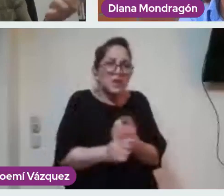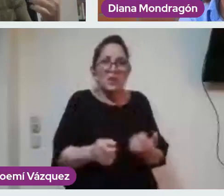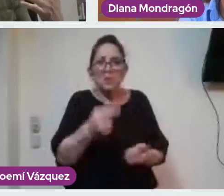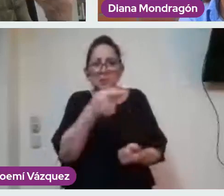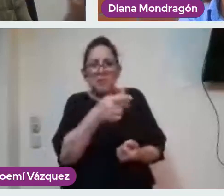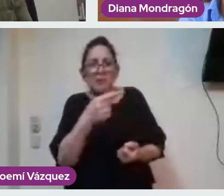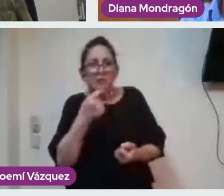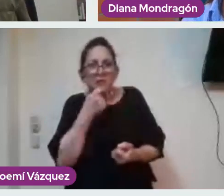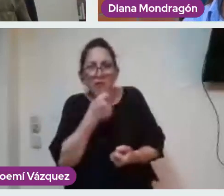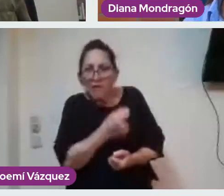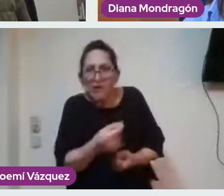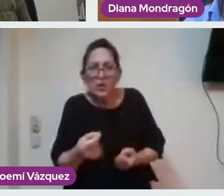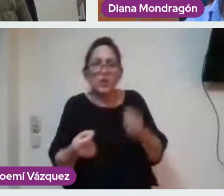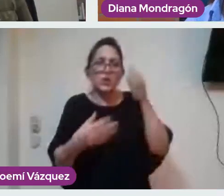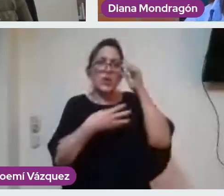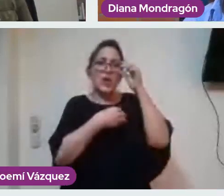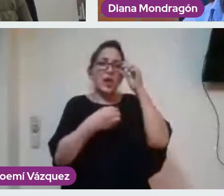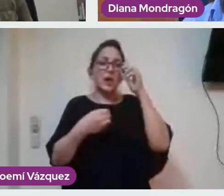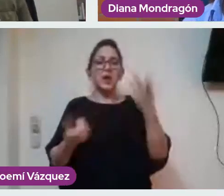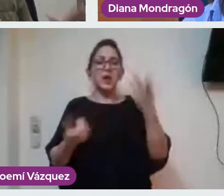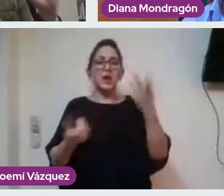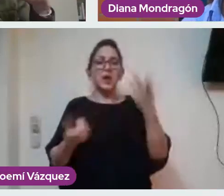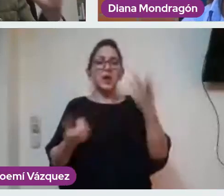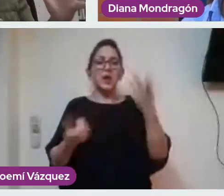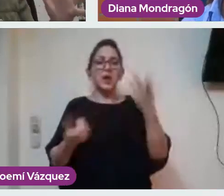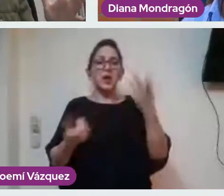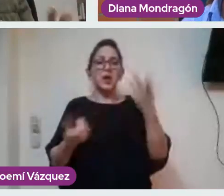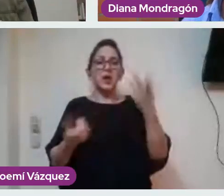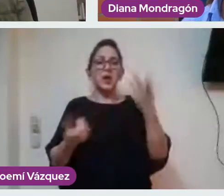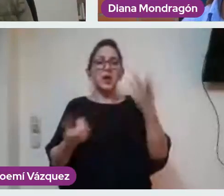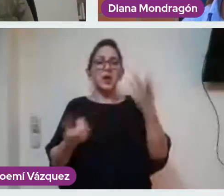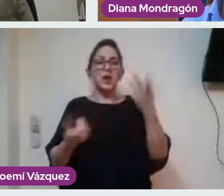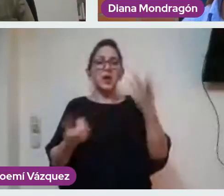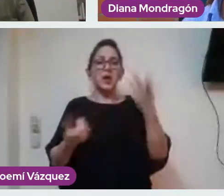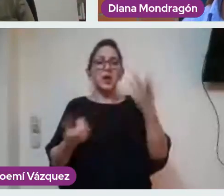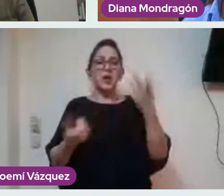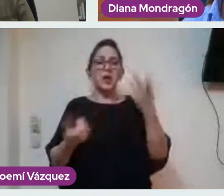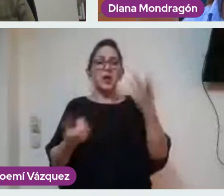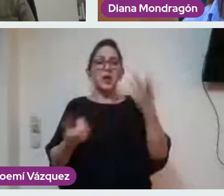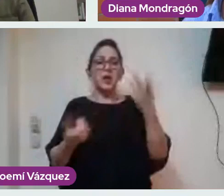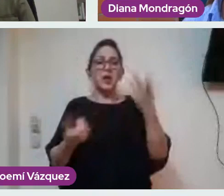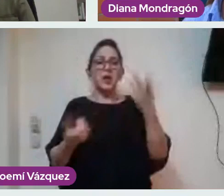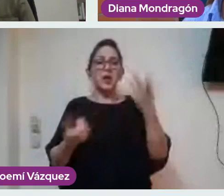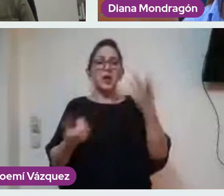que pues trae algún tema o algún maltrato, trae algún tema de